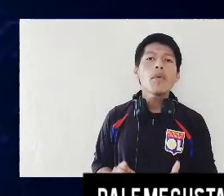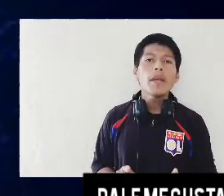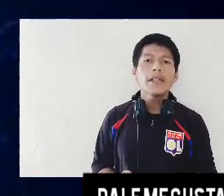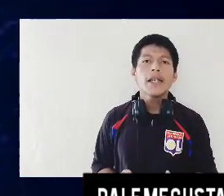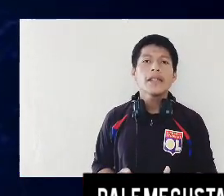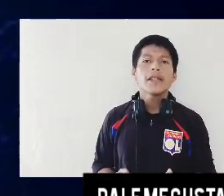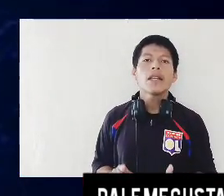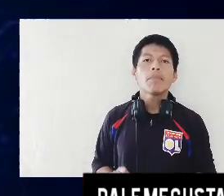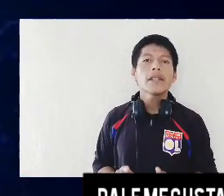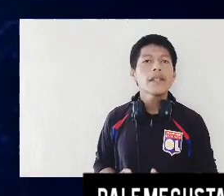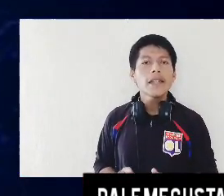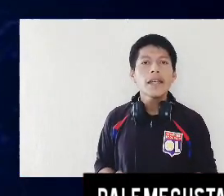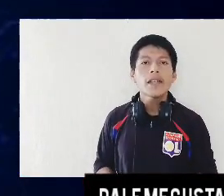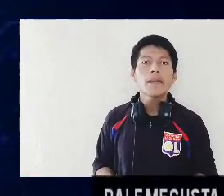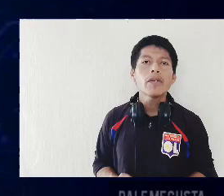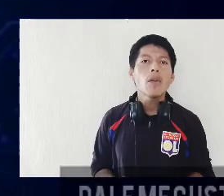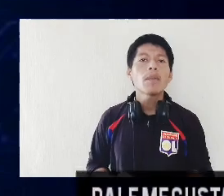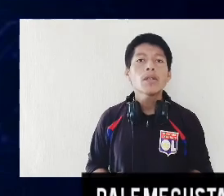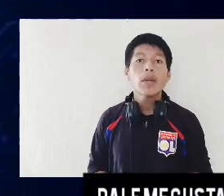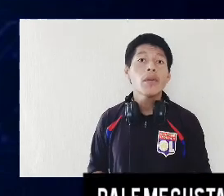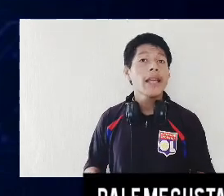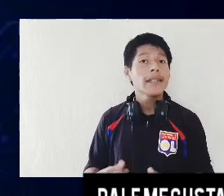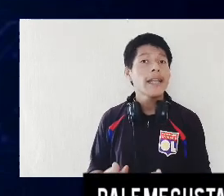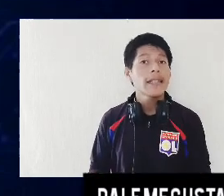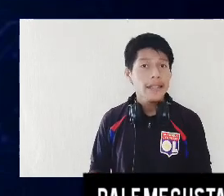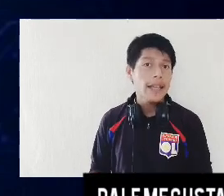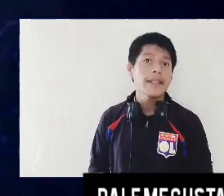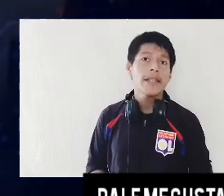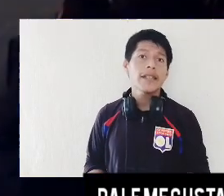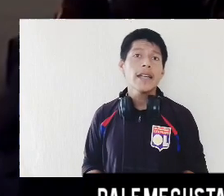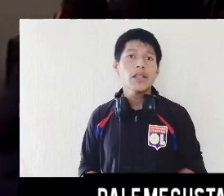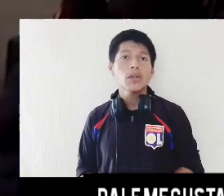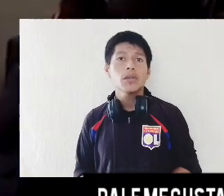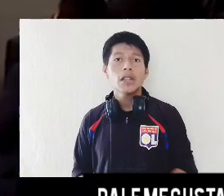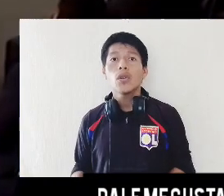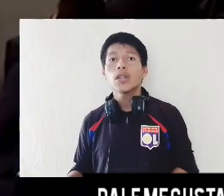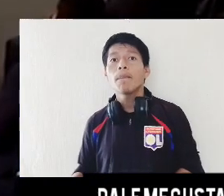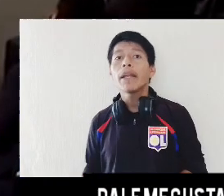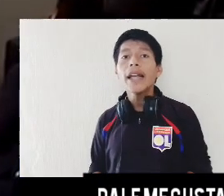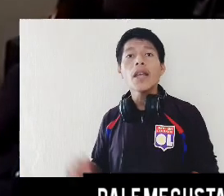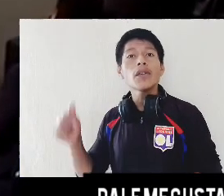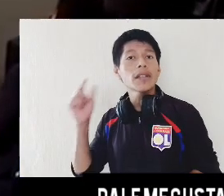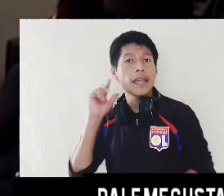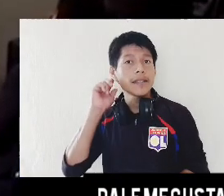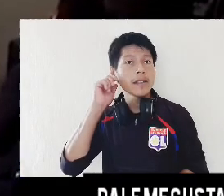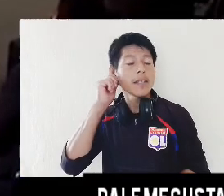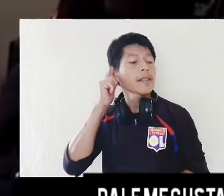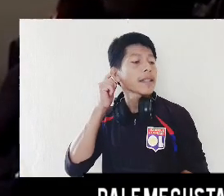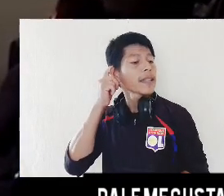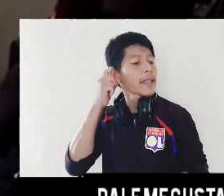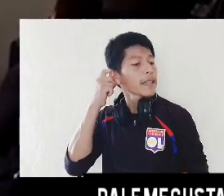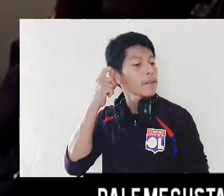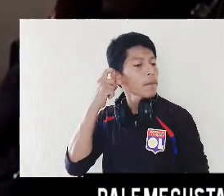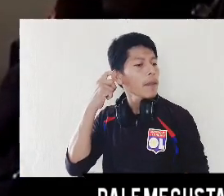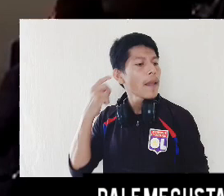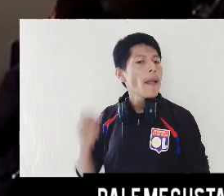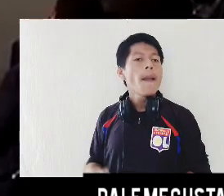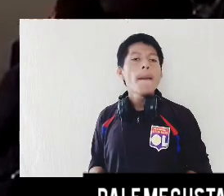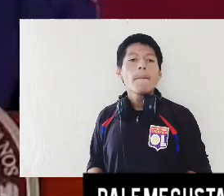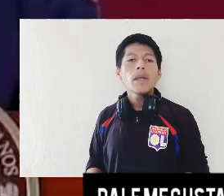100 promesas del presidente Andrés Manuel López Obrador es esclarecer este caso, que los implicados estén tras las